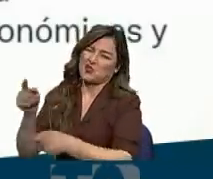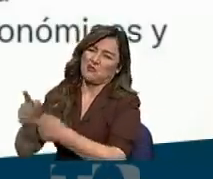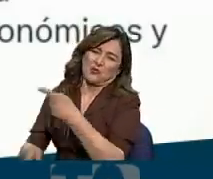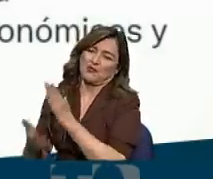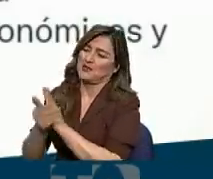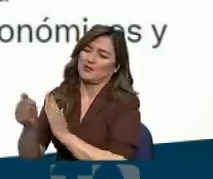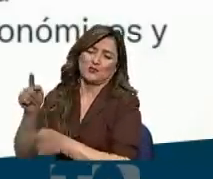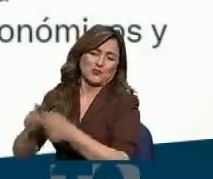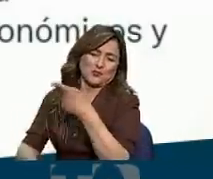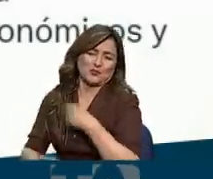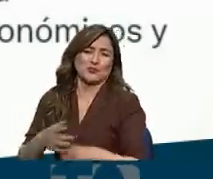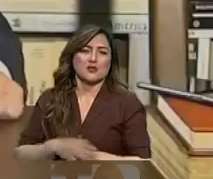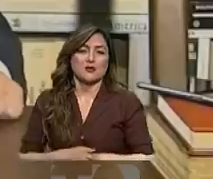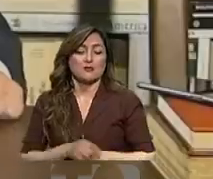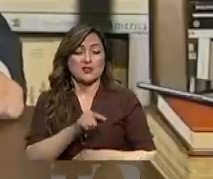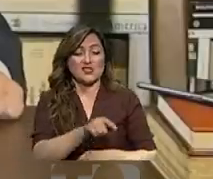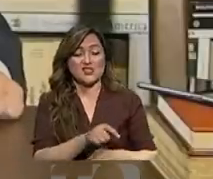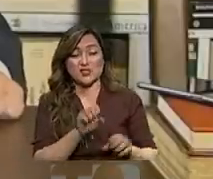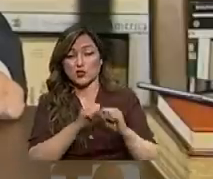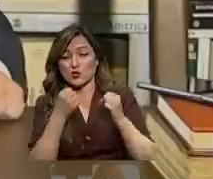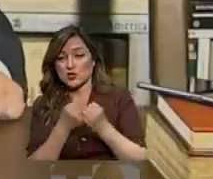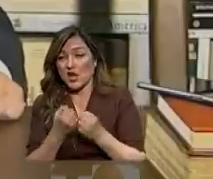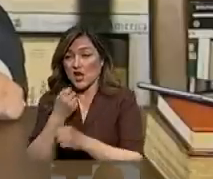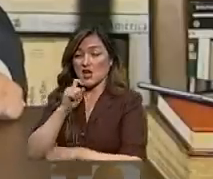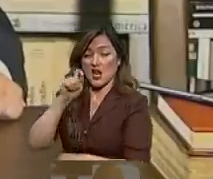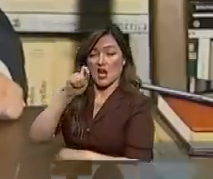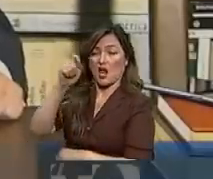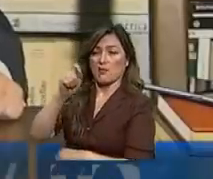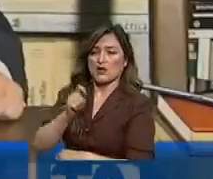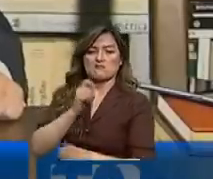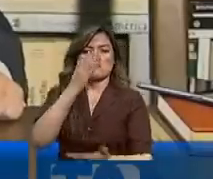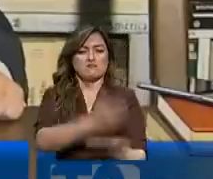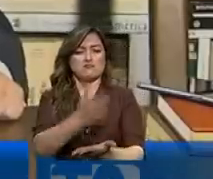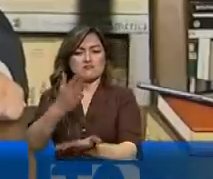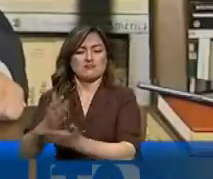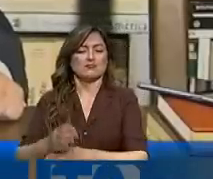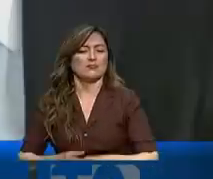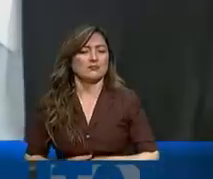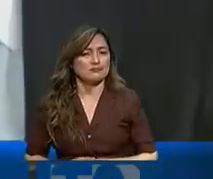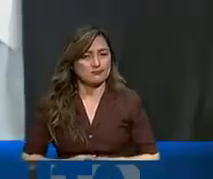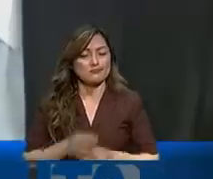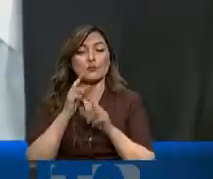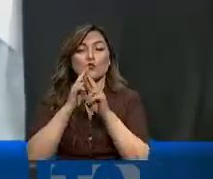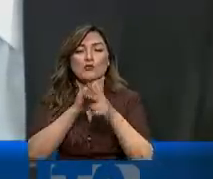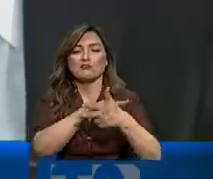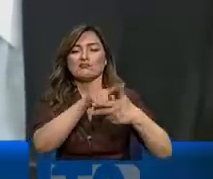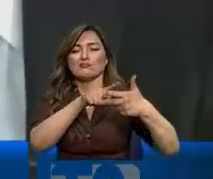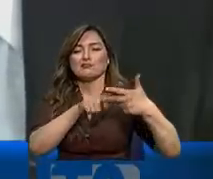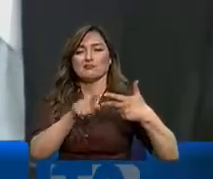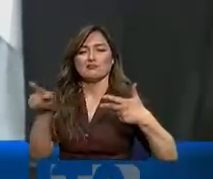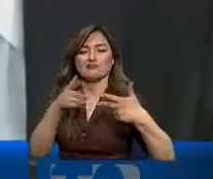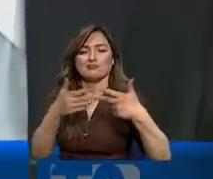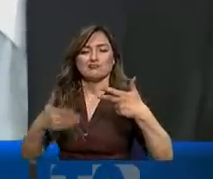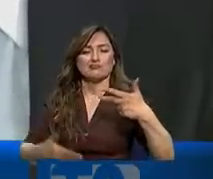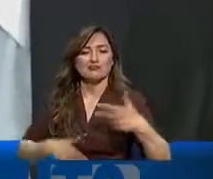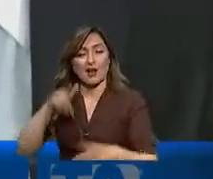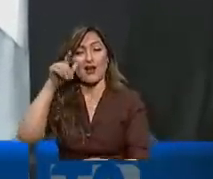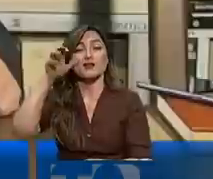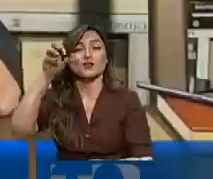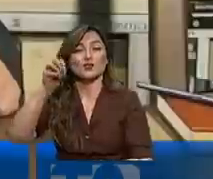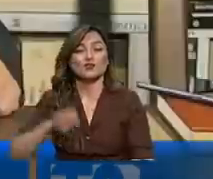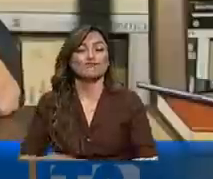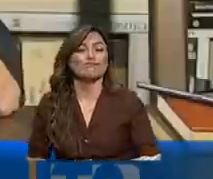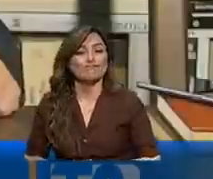a reprimir la reacción social. Es la respuesta que dan por ahora quienes fueron señalados como conspiradores por el presidente de la